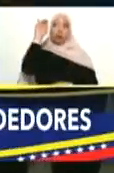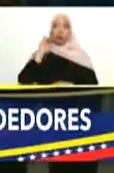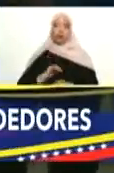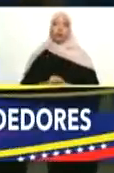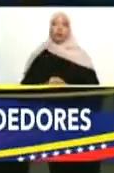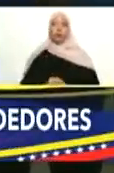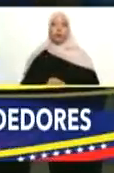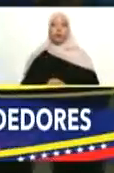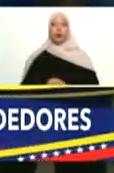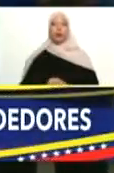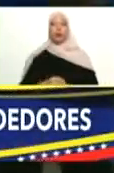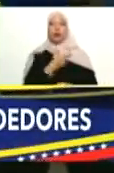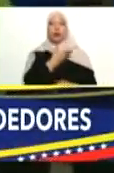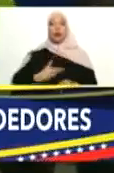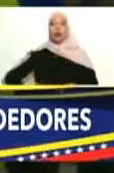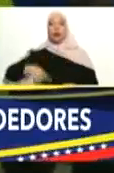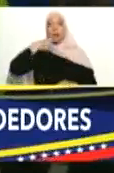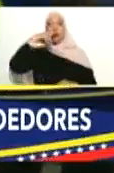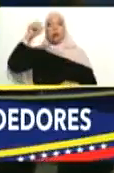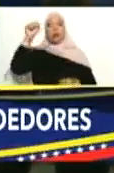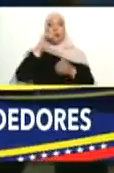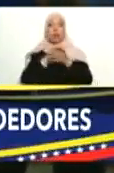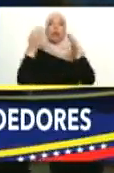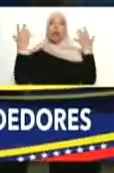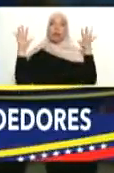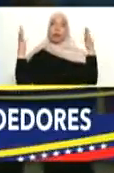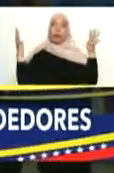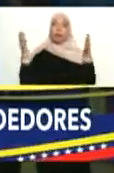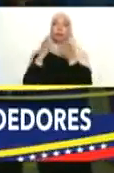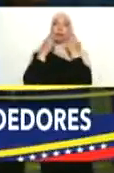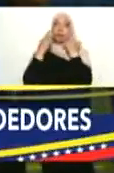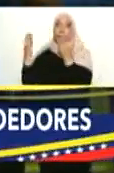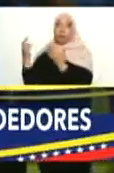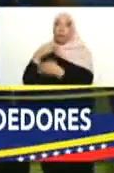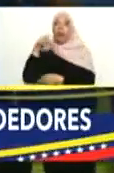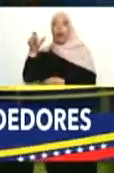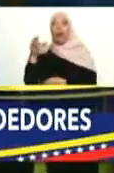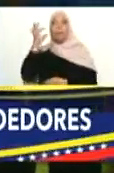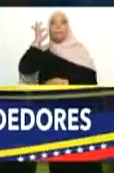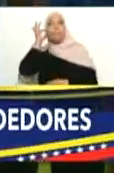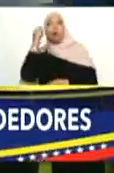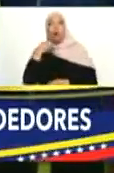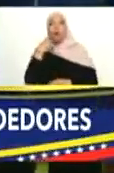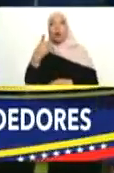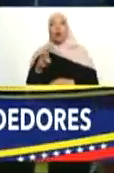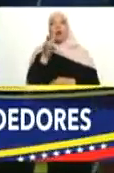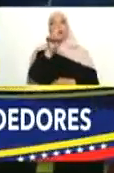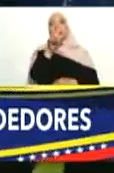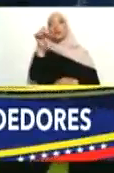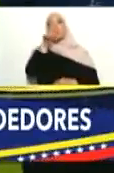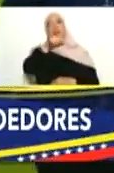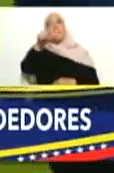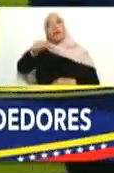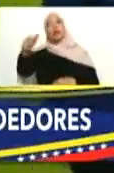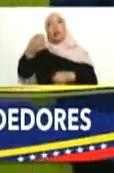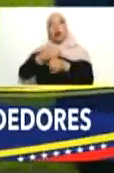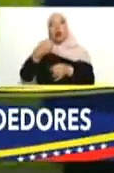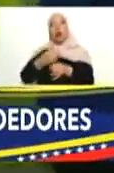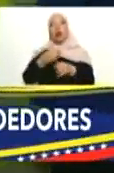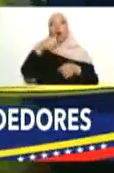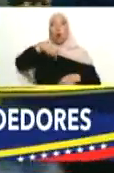Bueno, presidente, esas son las palabras de Emily Leget, que es una vocera de todos estos cientos de compañeros que hoy